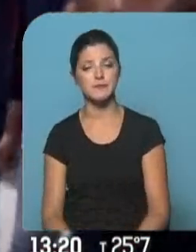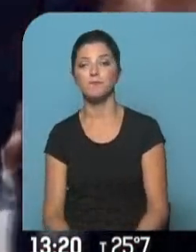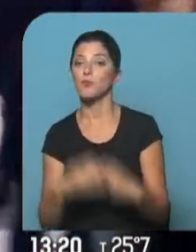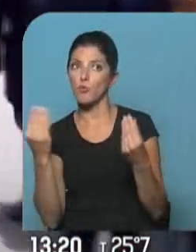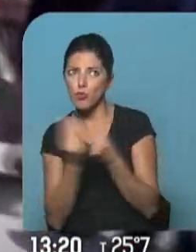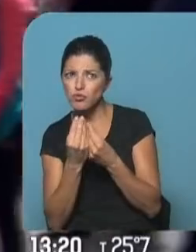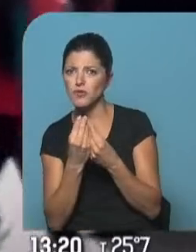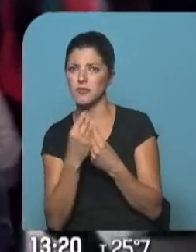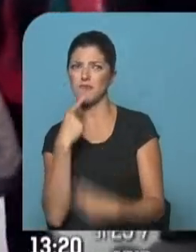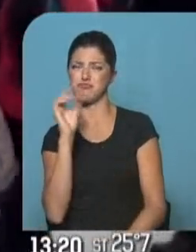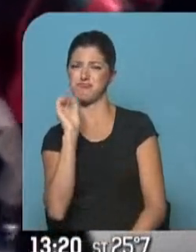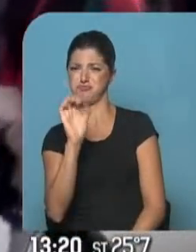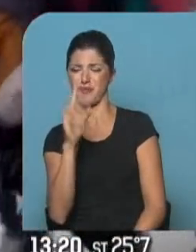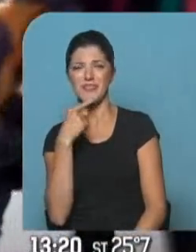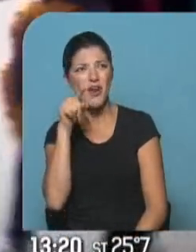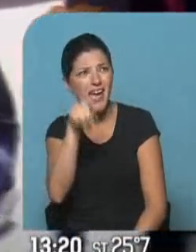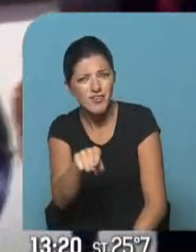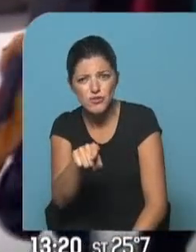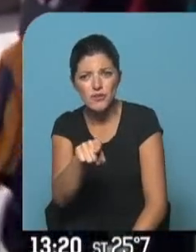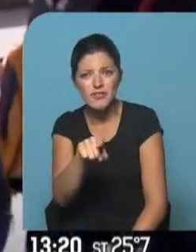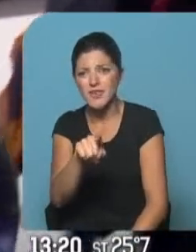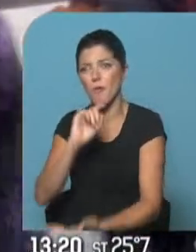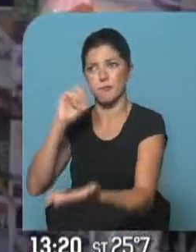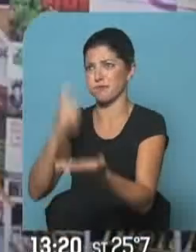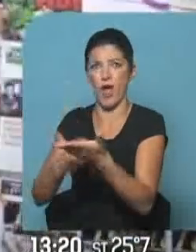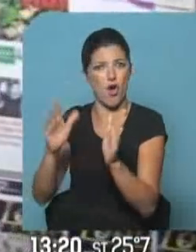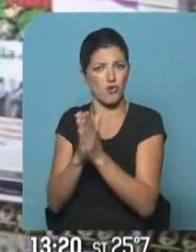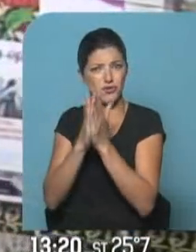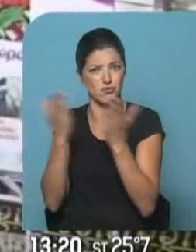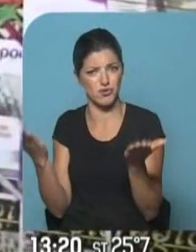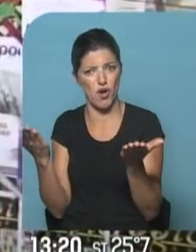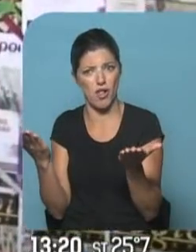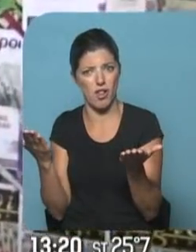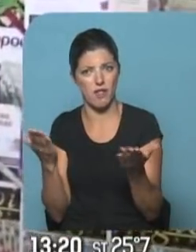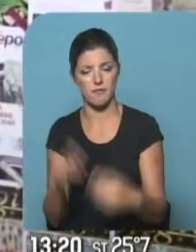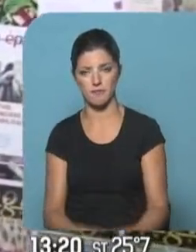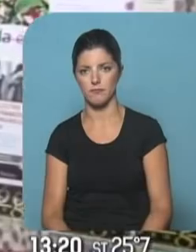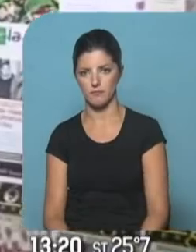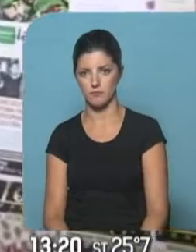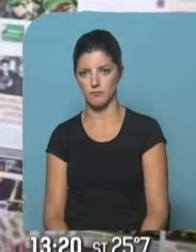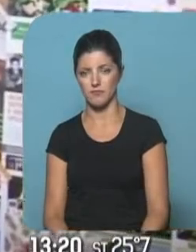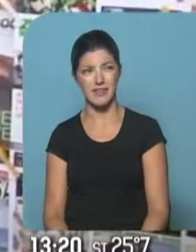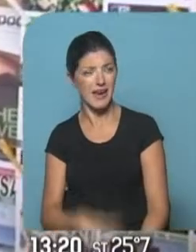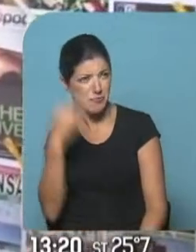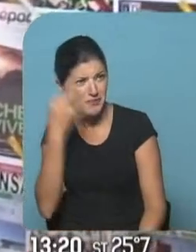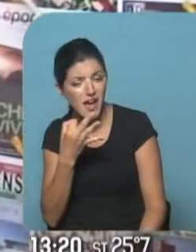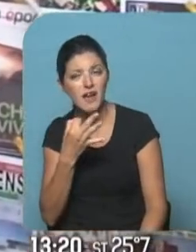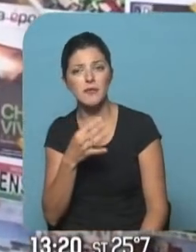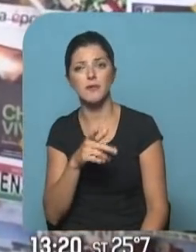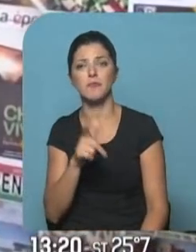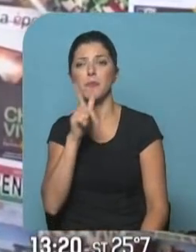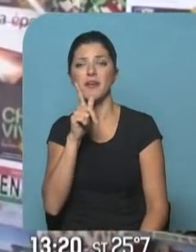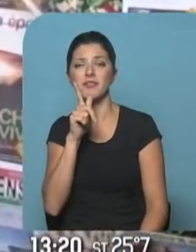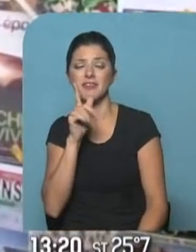fallo, considerándolo una ruptura del orden constitucional. La verdad no me parece que vuelva a repostar,